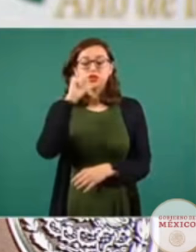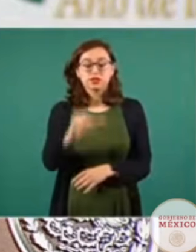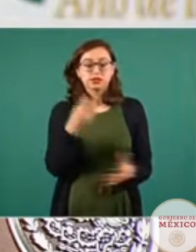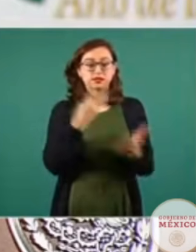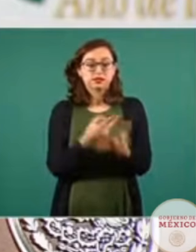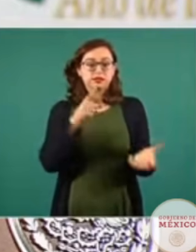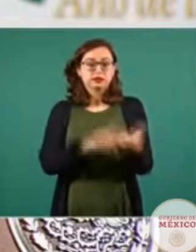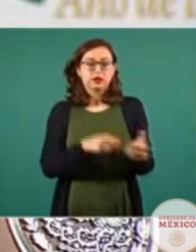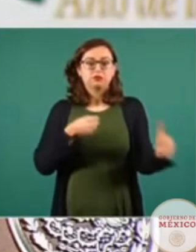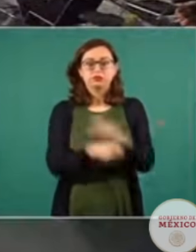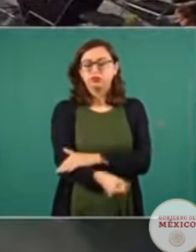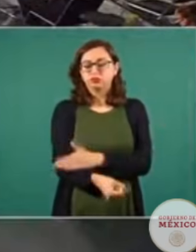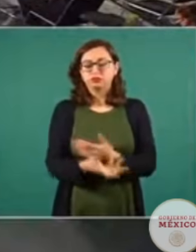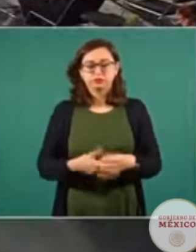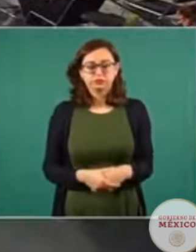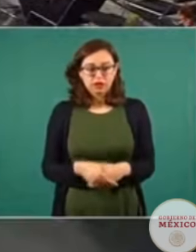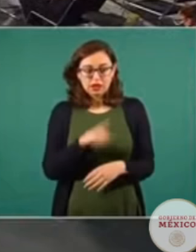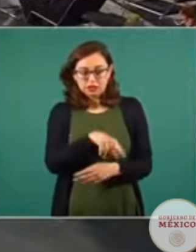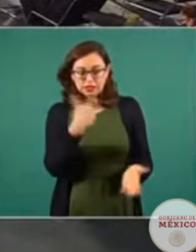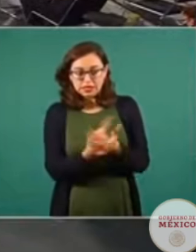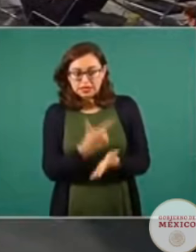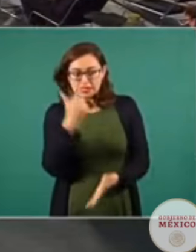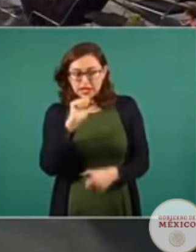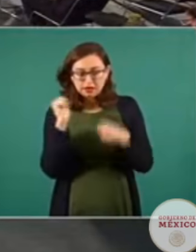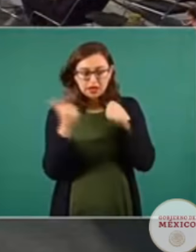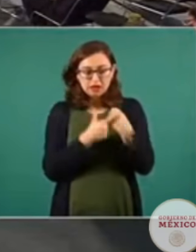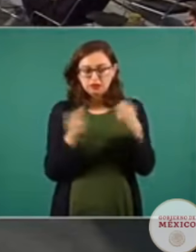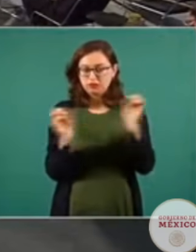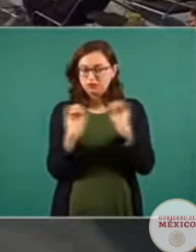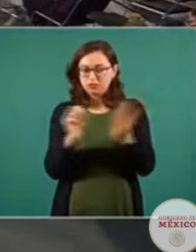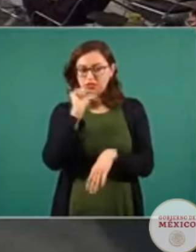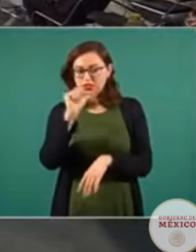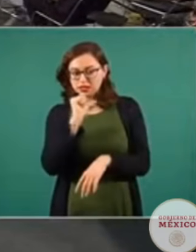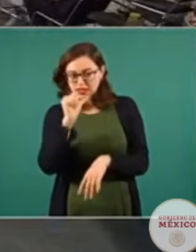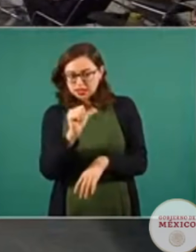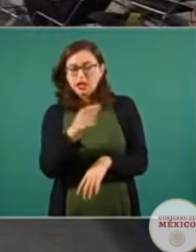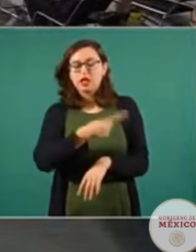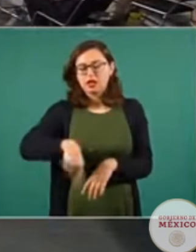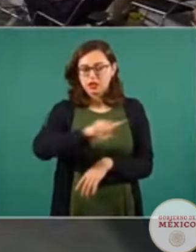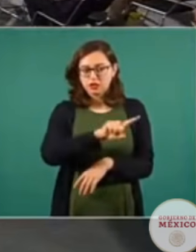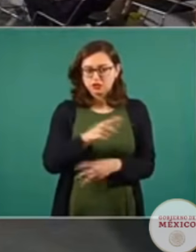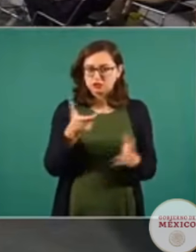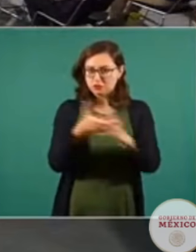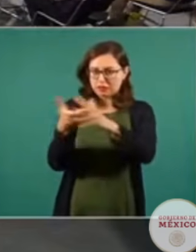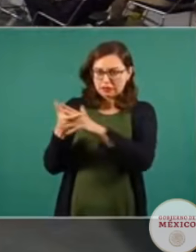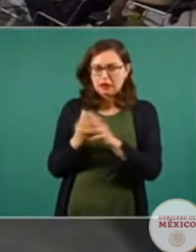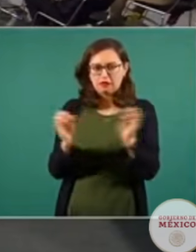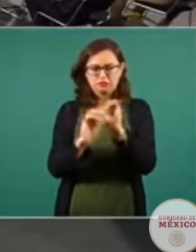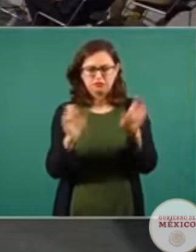y que no tengan delitos graves, delitos de sangre, que no estén acusados por